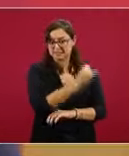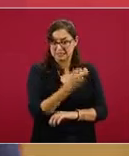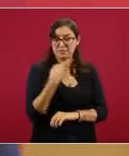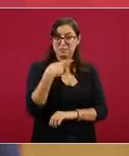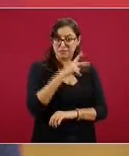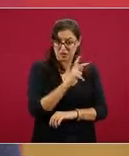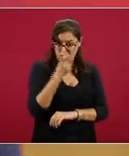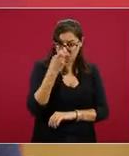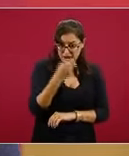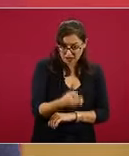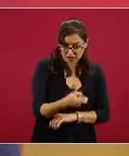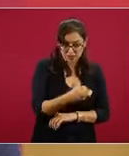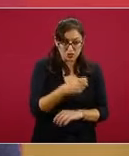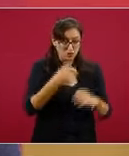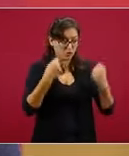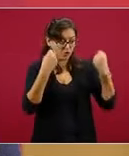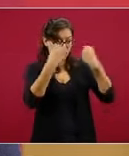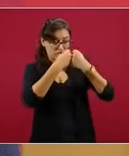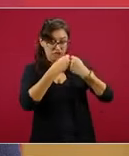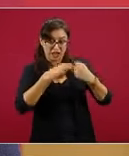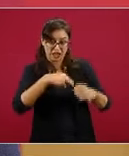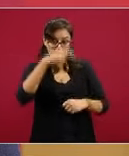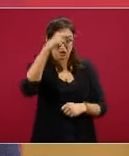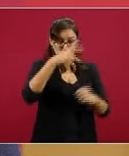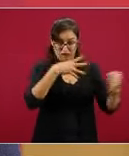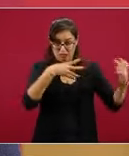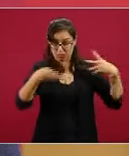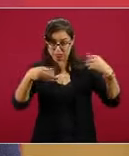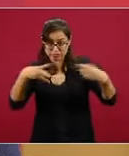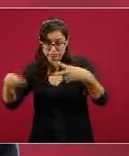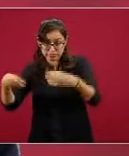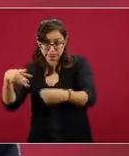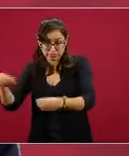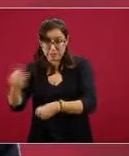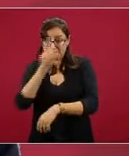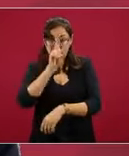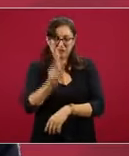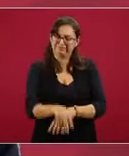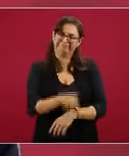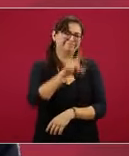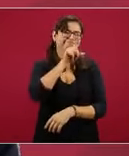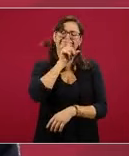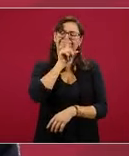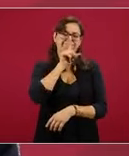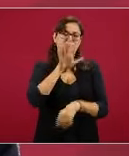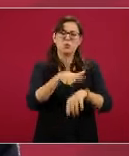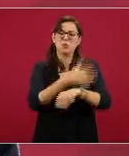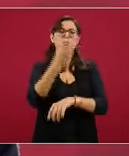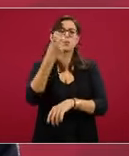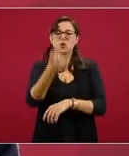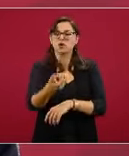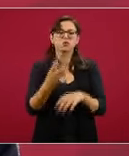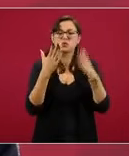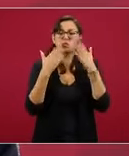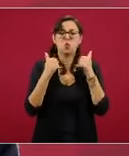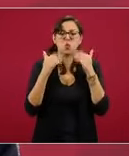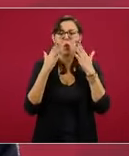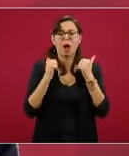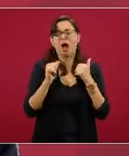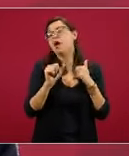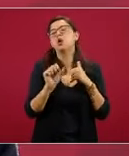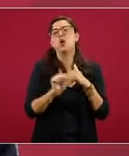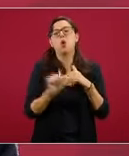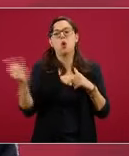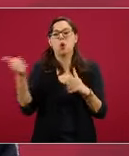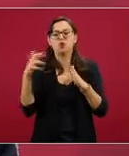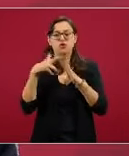comportamiento similar. De hecho, esa es una de las razones por las cuales no se implementan medidas que en su momento